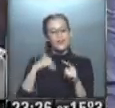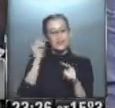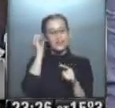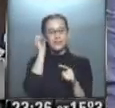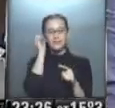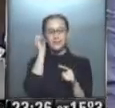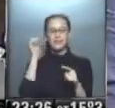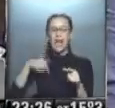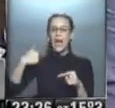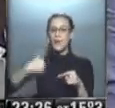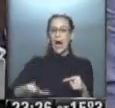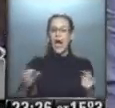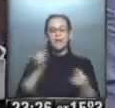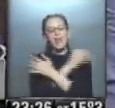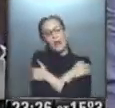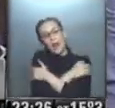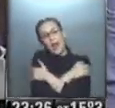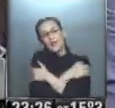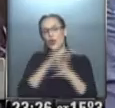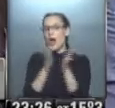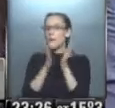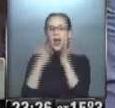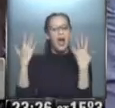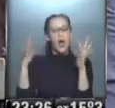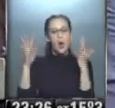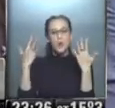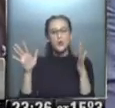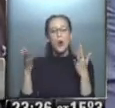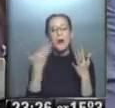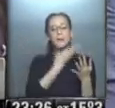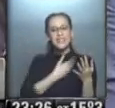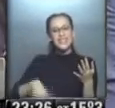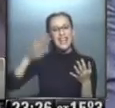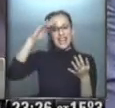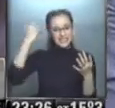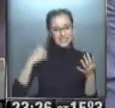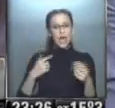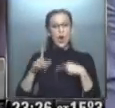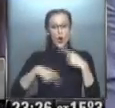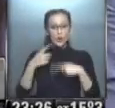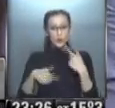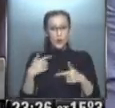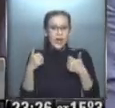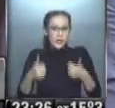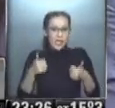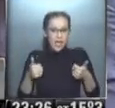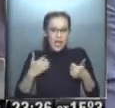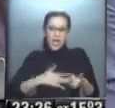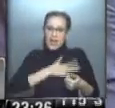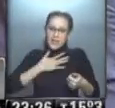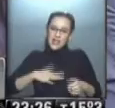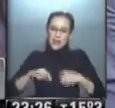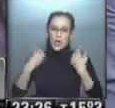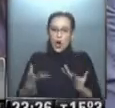le mandamos un afectuoso abrazo, un aplauso muy grande para que nuestra presidenta se siga recuperando, porque la necesitamos